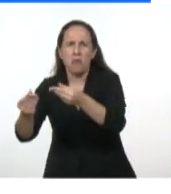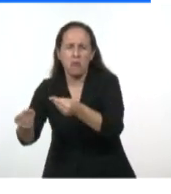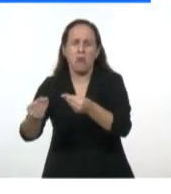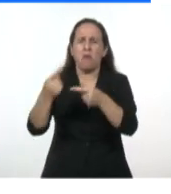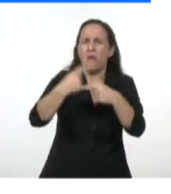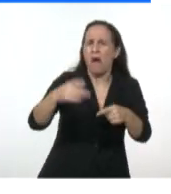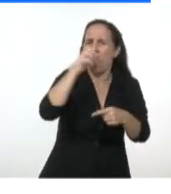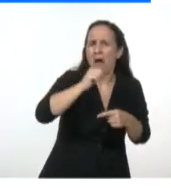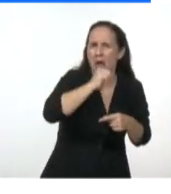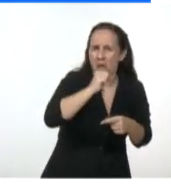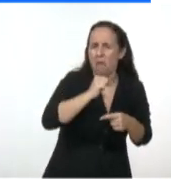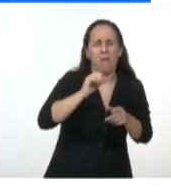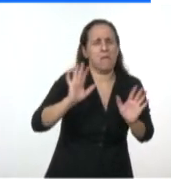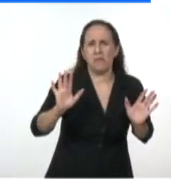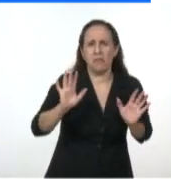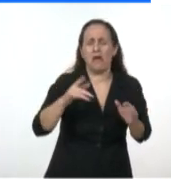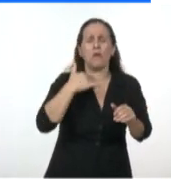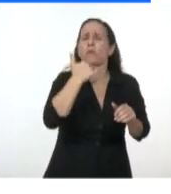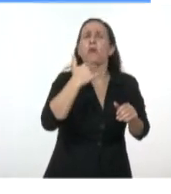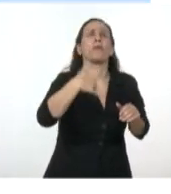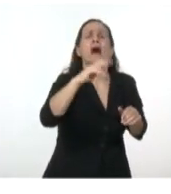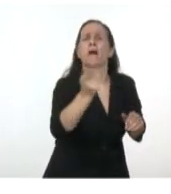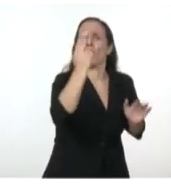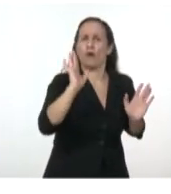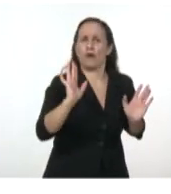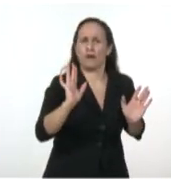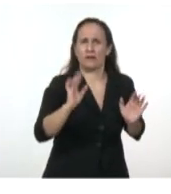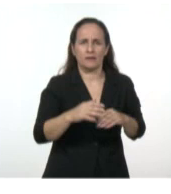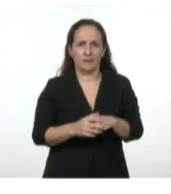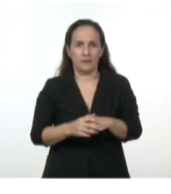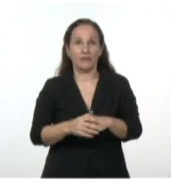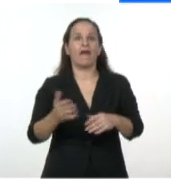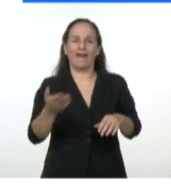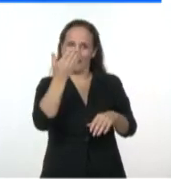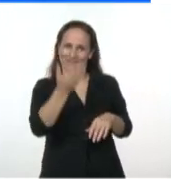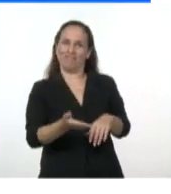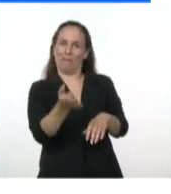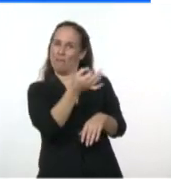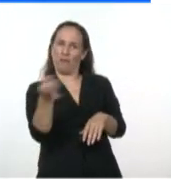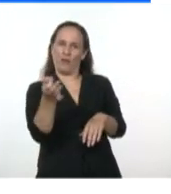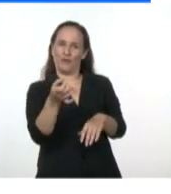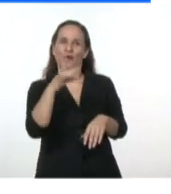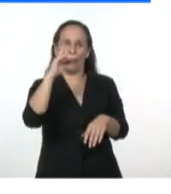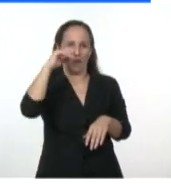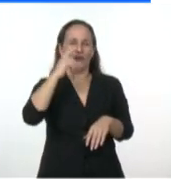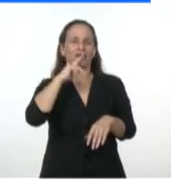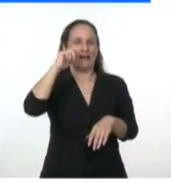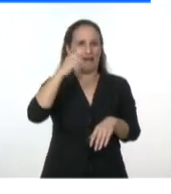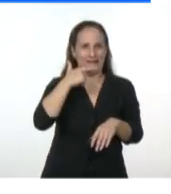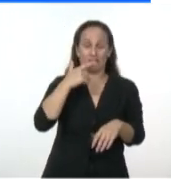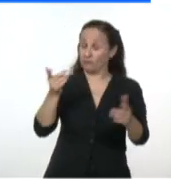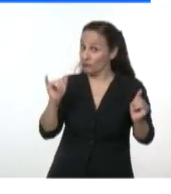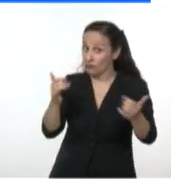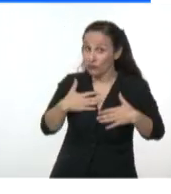más aterradores que la propia muerte. Demóstenes, sin lugar a dudas. Si así es. ¿En qué puedo ayudarte,